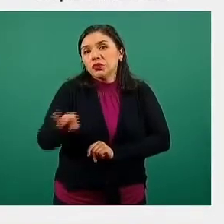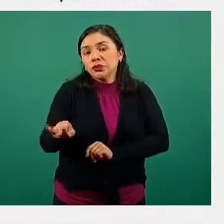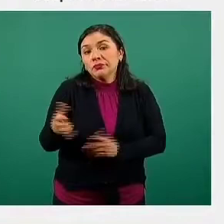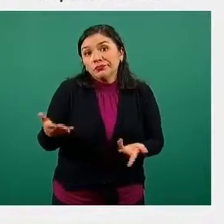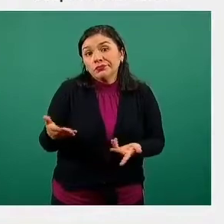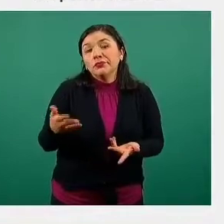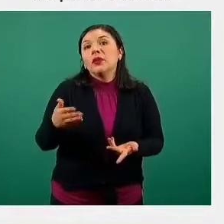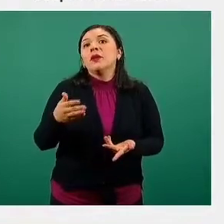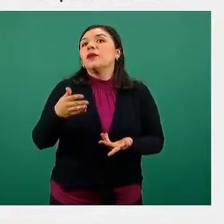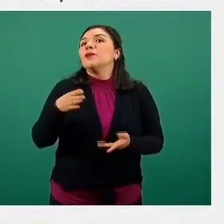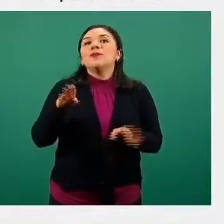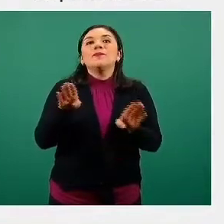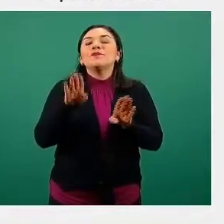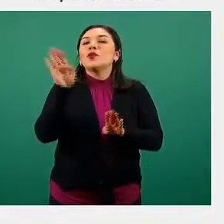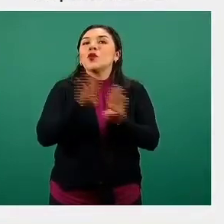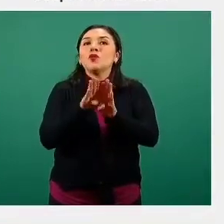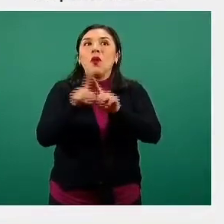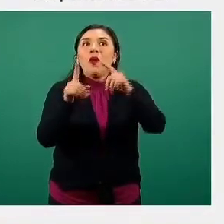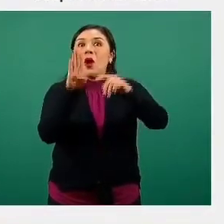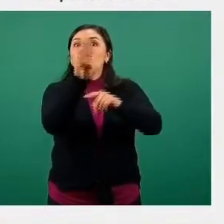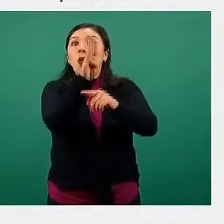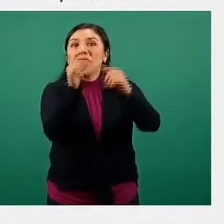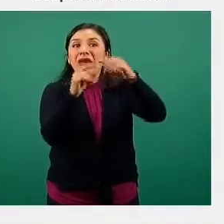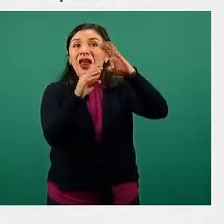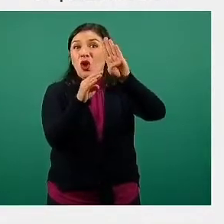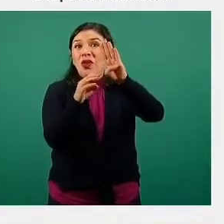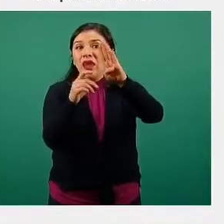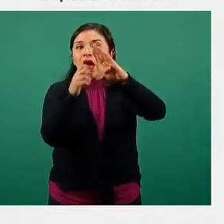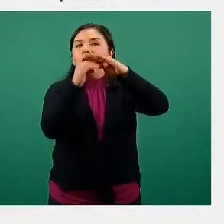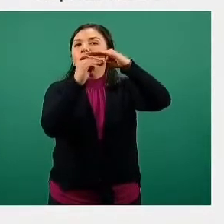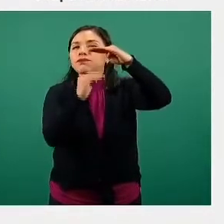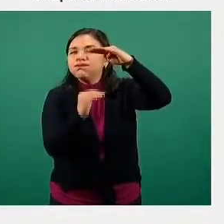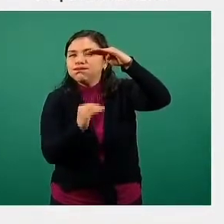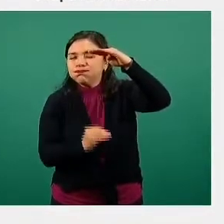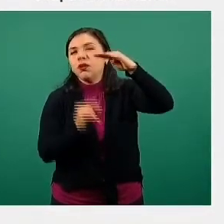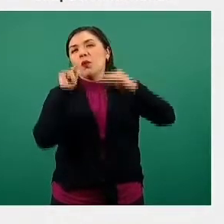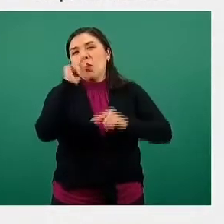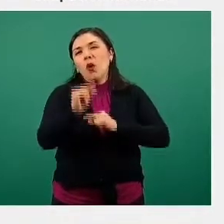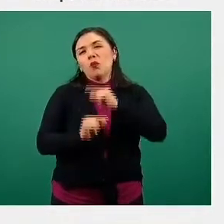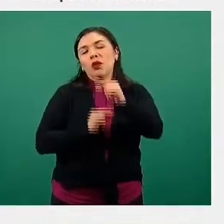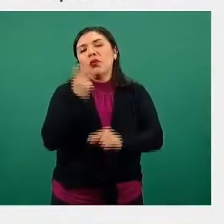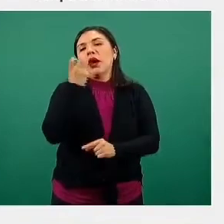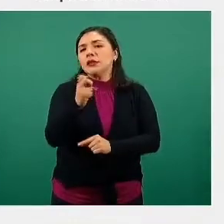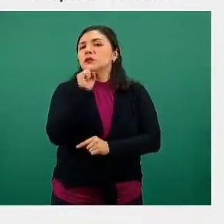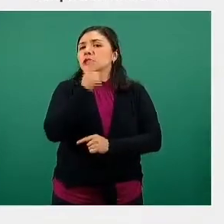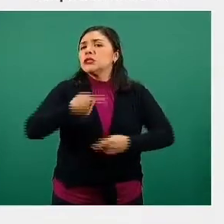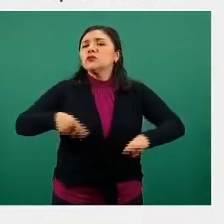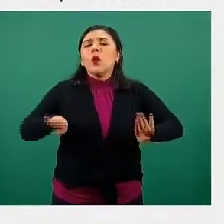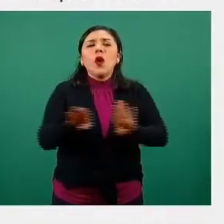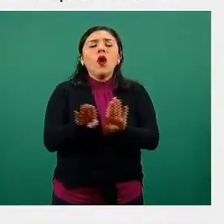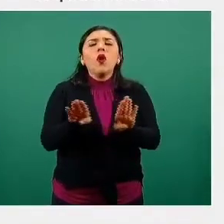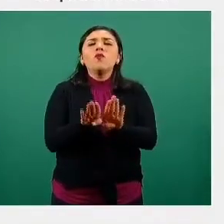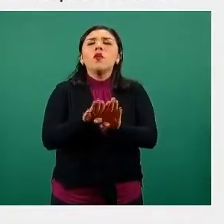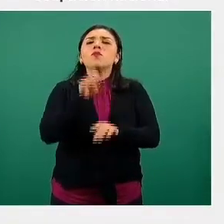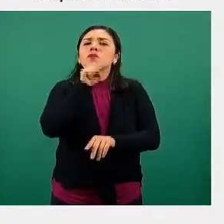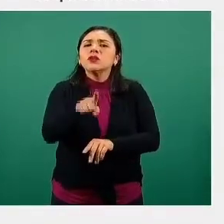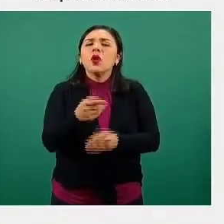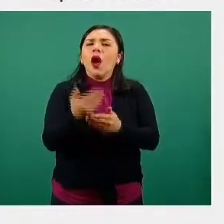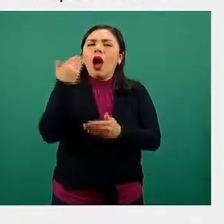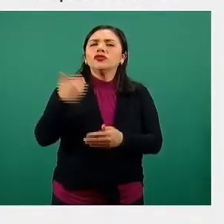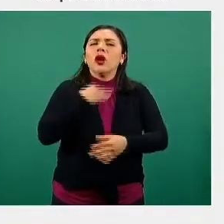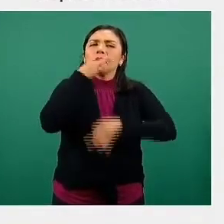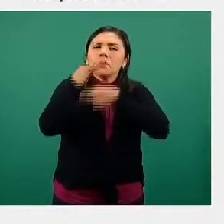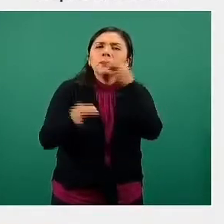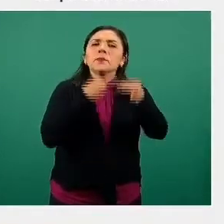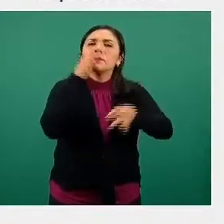y alejándose del 90%. Y esto es obviamente congruente con lo que también se ha estado informando en los últimos días